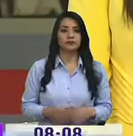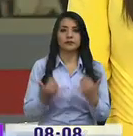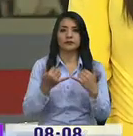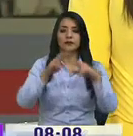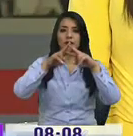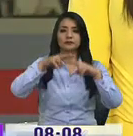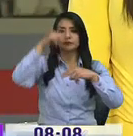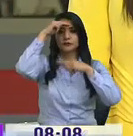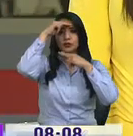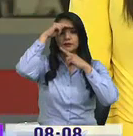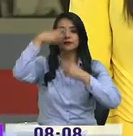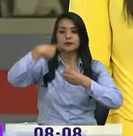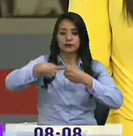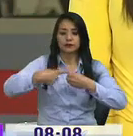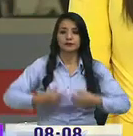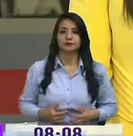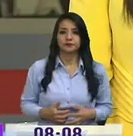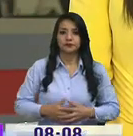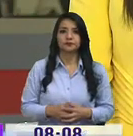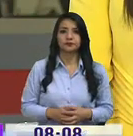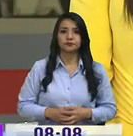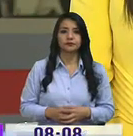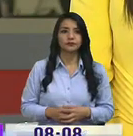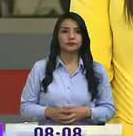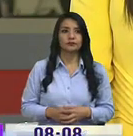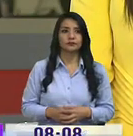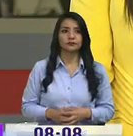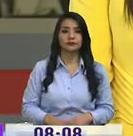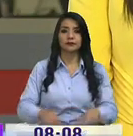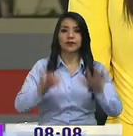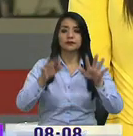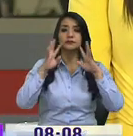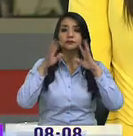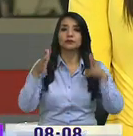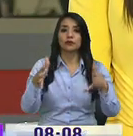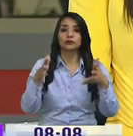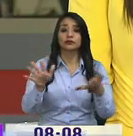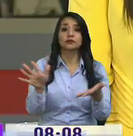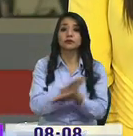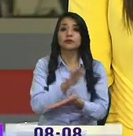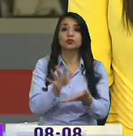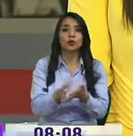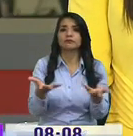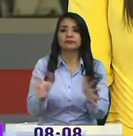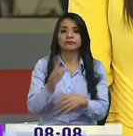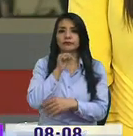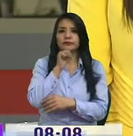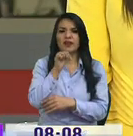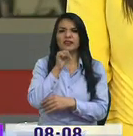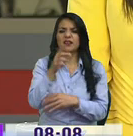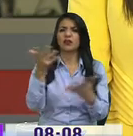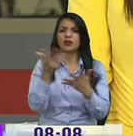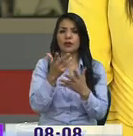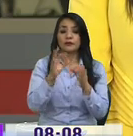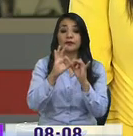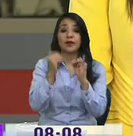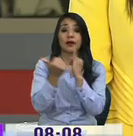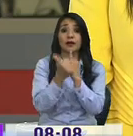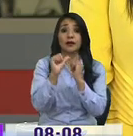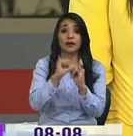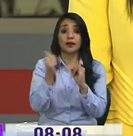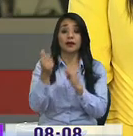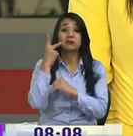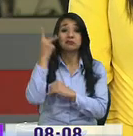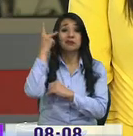noticias de la capital. La falta de 6 profesores en la escuela Carlos Ponce Martínez Fe y Alegría preocupa a los padres de familia de